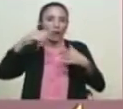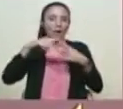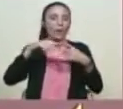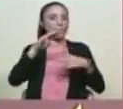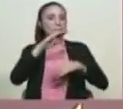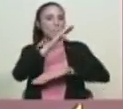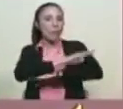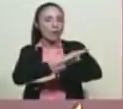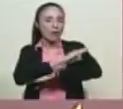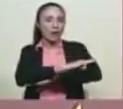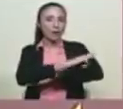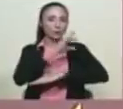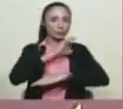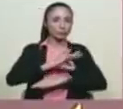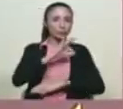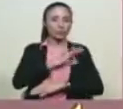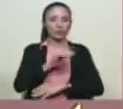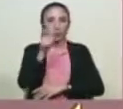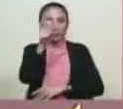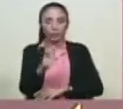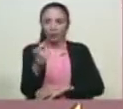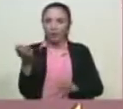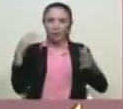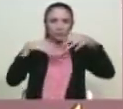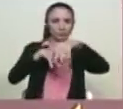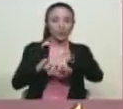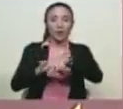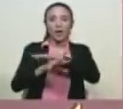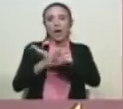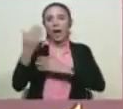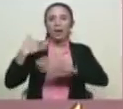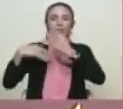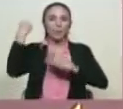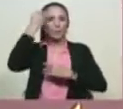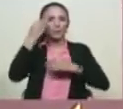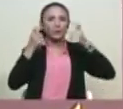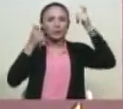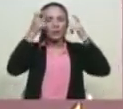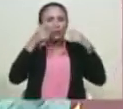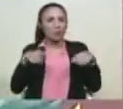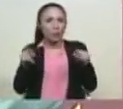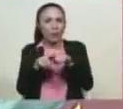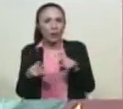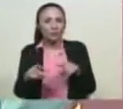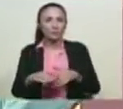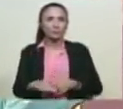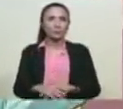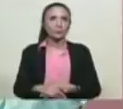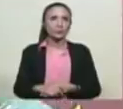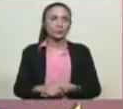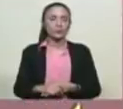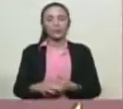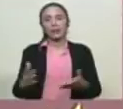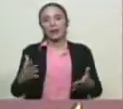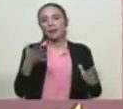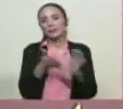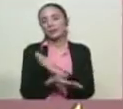de un pueblo. Así lo concibió el comandante Chávez. El socialismo en